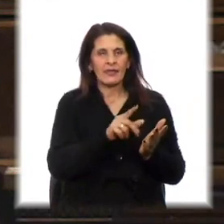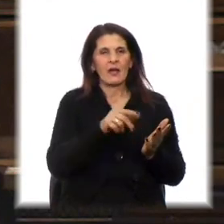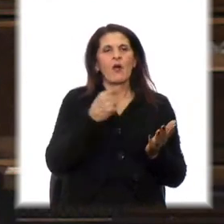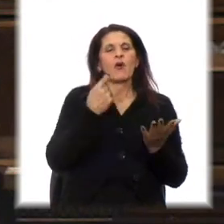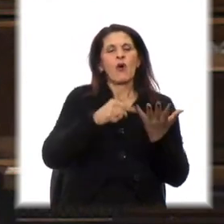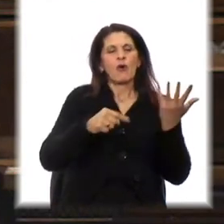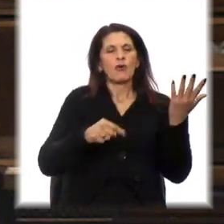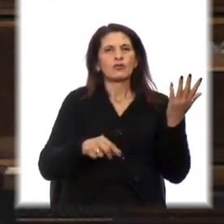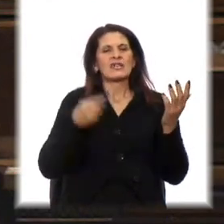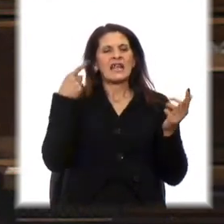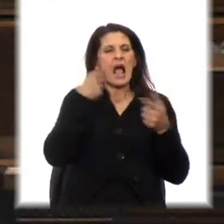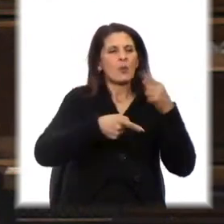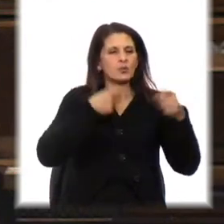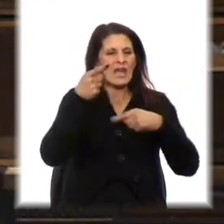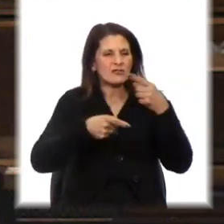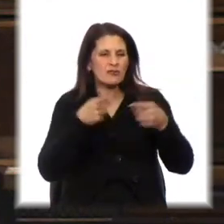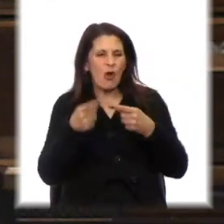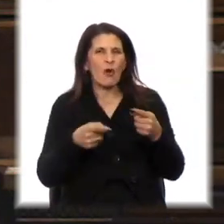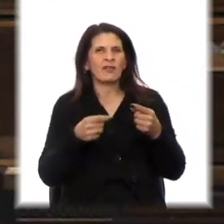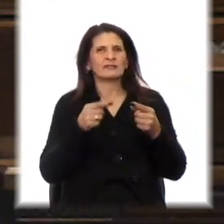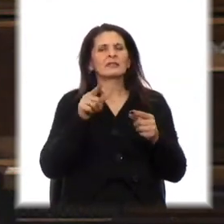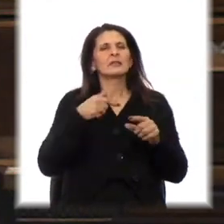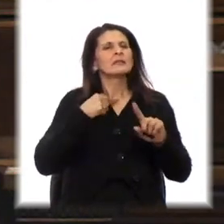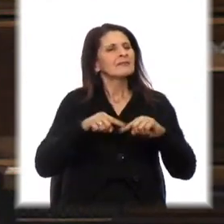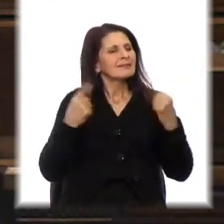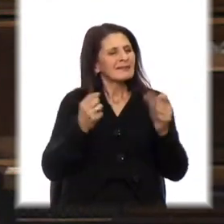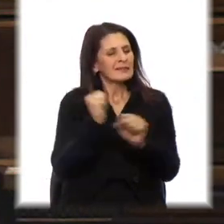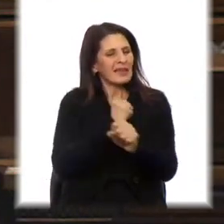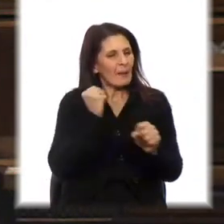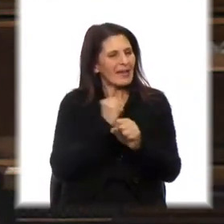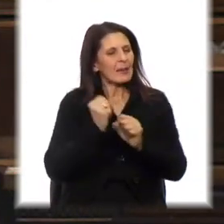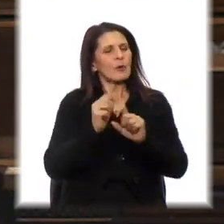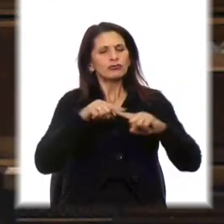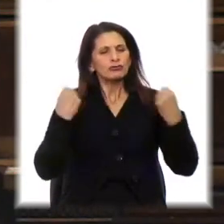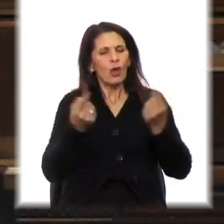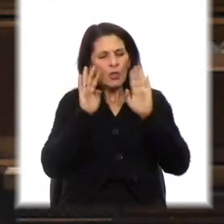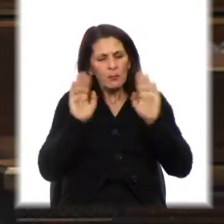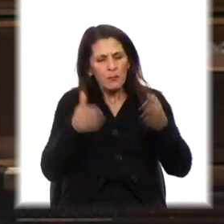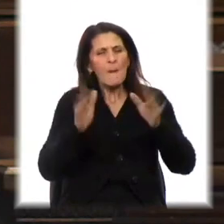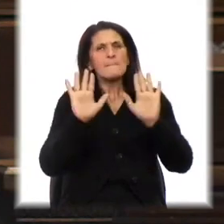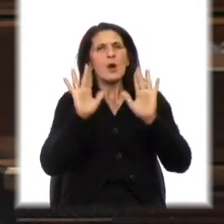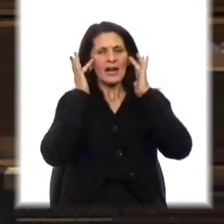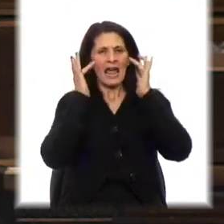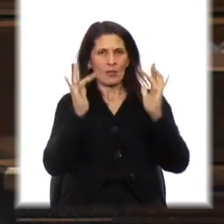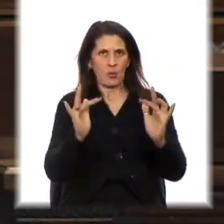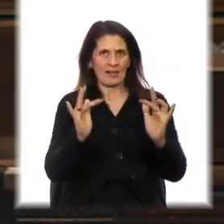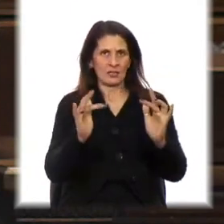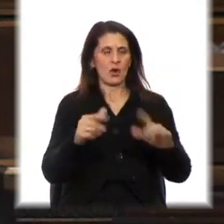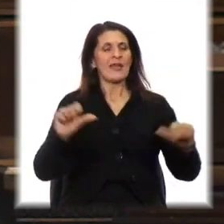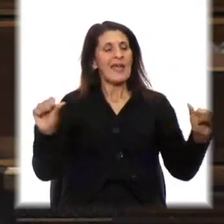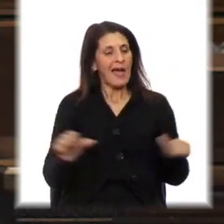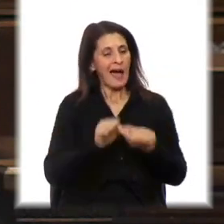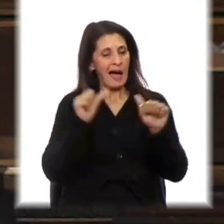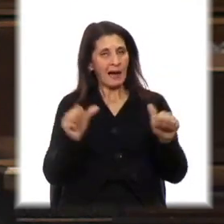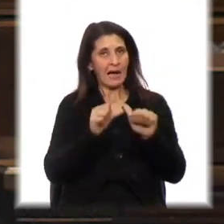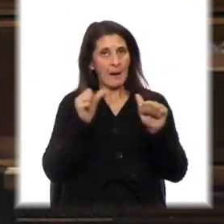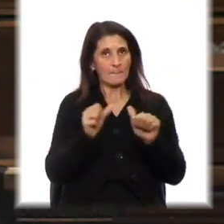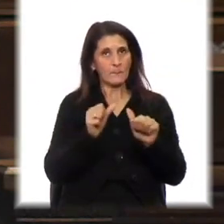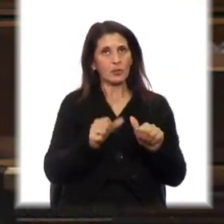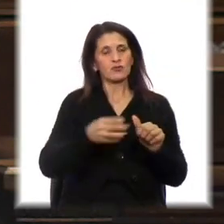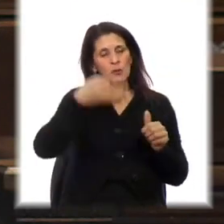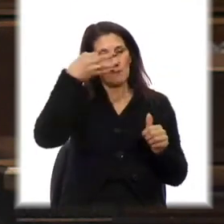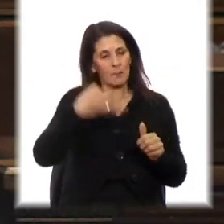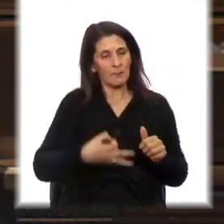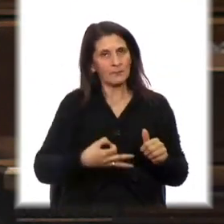con acusaciones trabajemos todos por la educación pública del país y hagámoslo en un marco de tolerancia